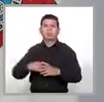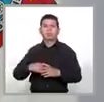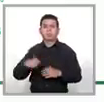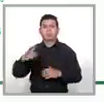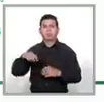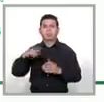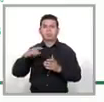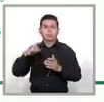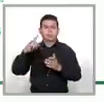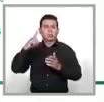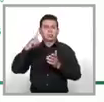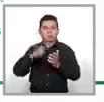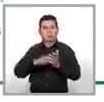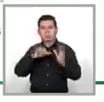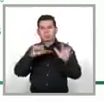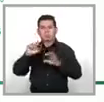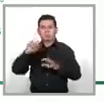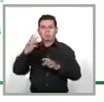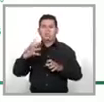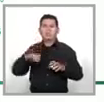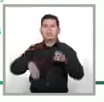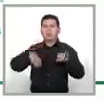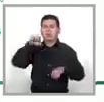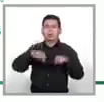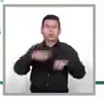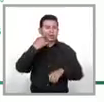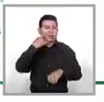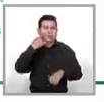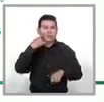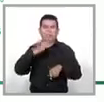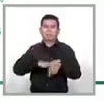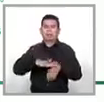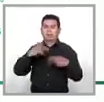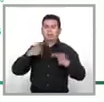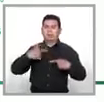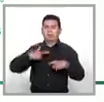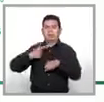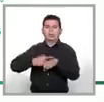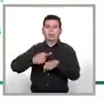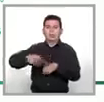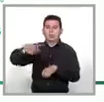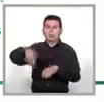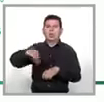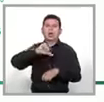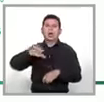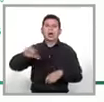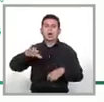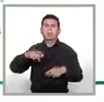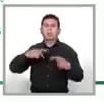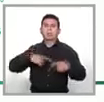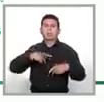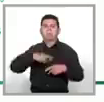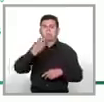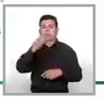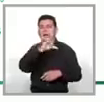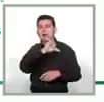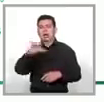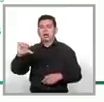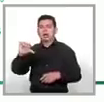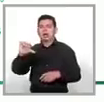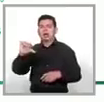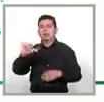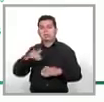respecto a su distribución por grupos de edad, observamos que el gran número de ellos se presentan en población de 25